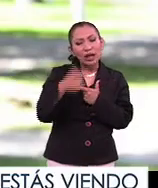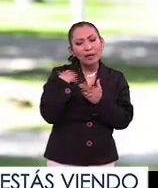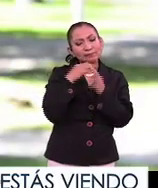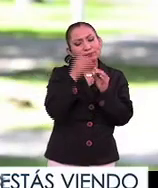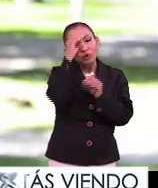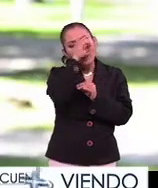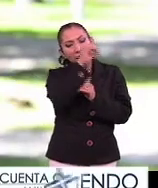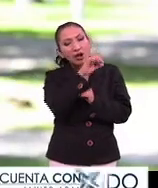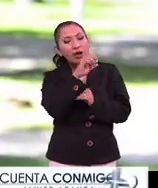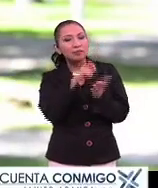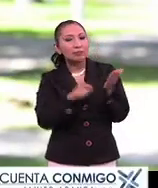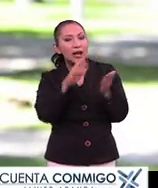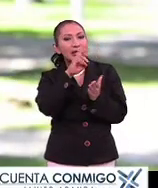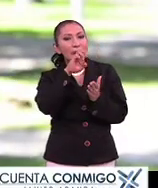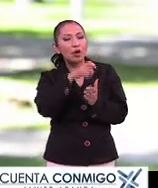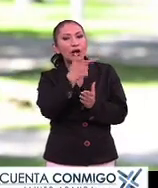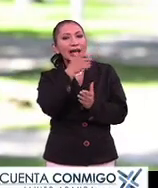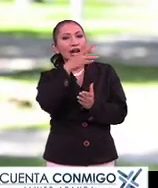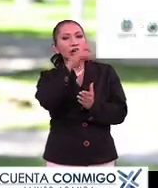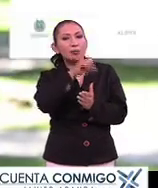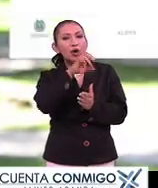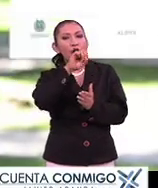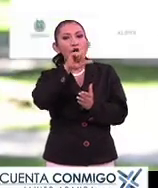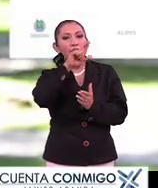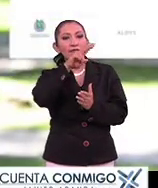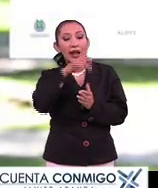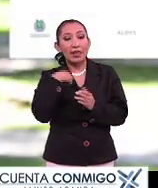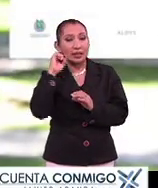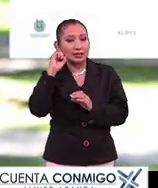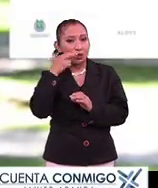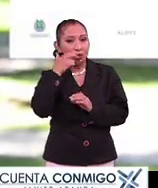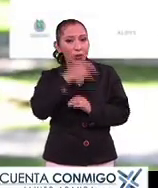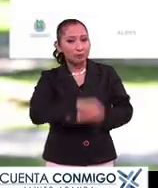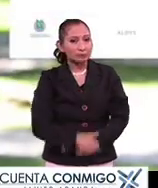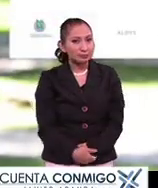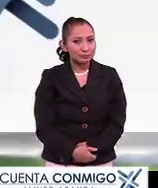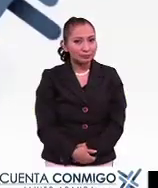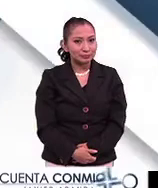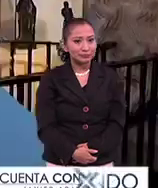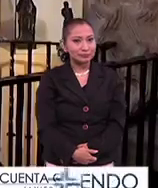del escritor Ramón Jerónimo Olvera desde Chihuahua.